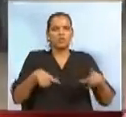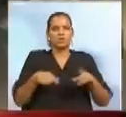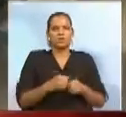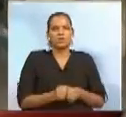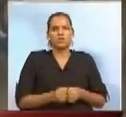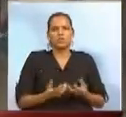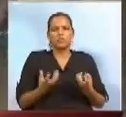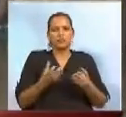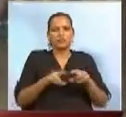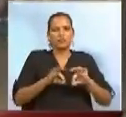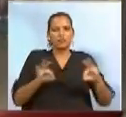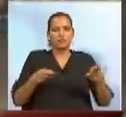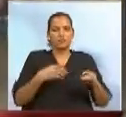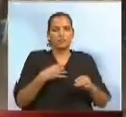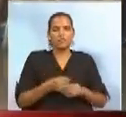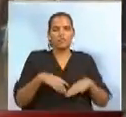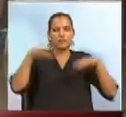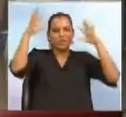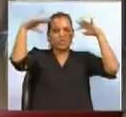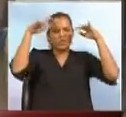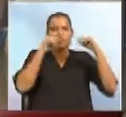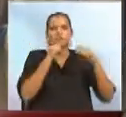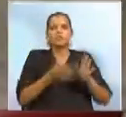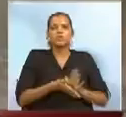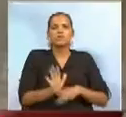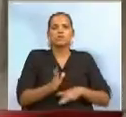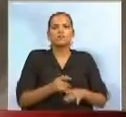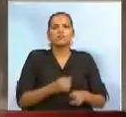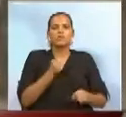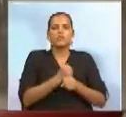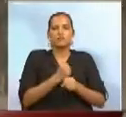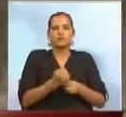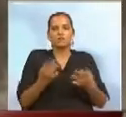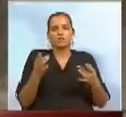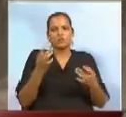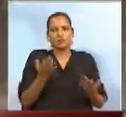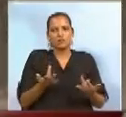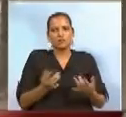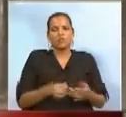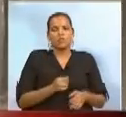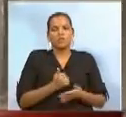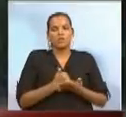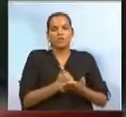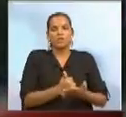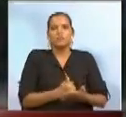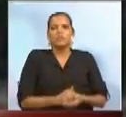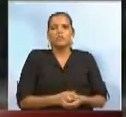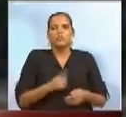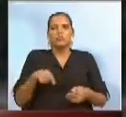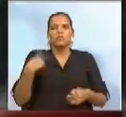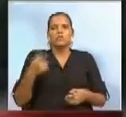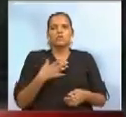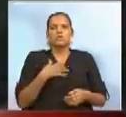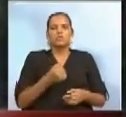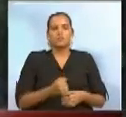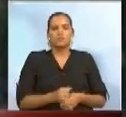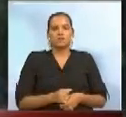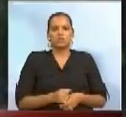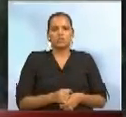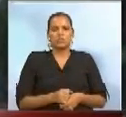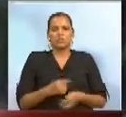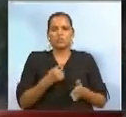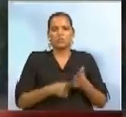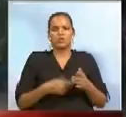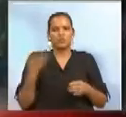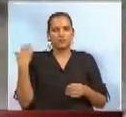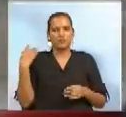abrir un canal y así el agua lluvia evacúe, trabajo que esperan sea efectivo para que no pase otra vez esta situación, ya